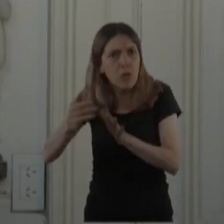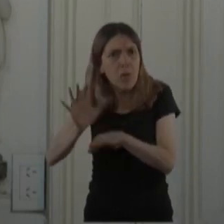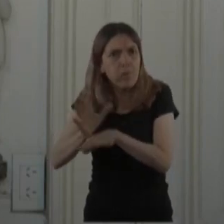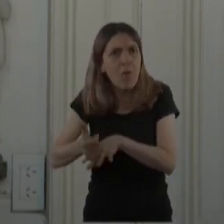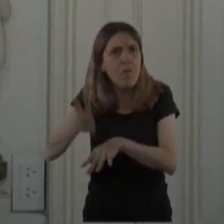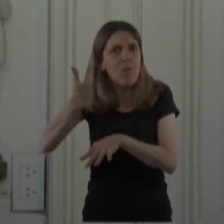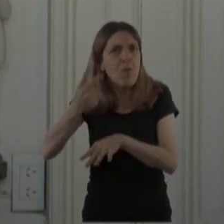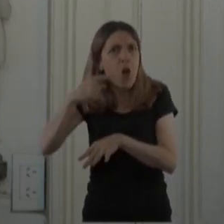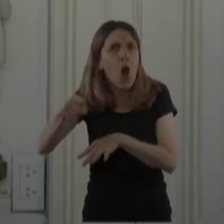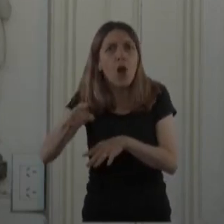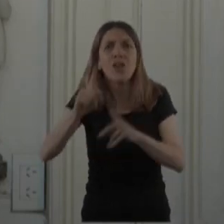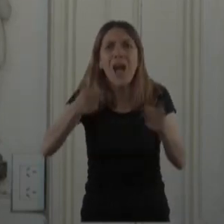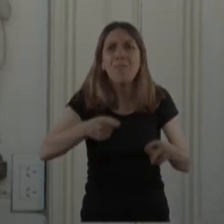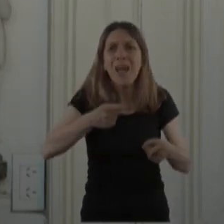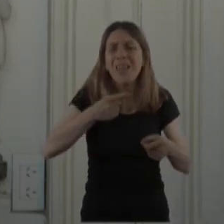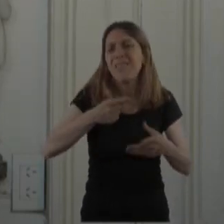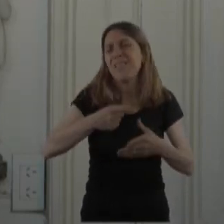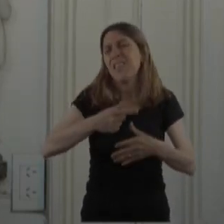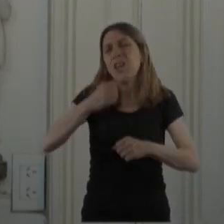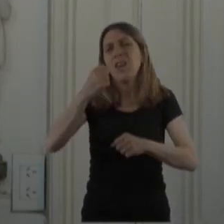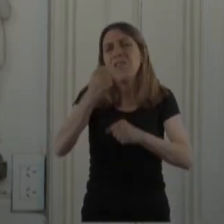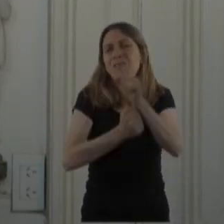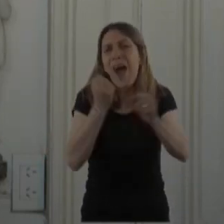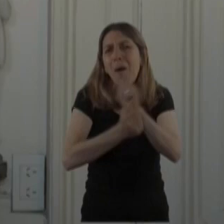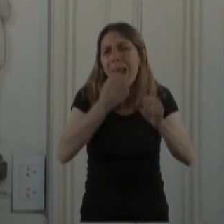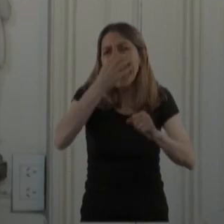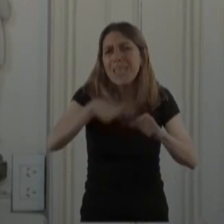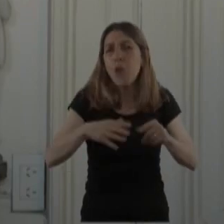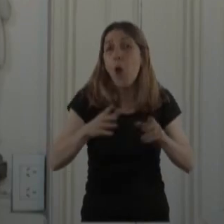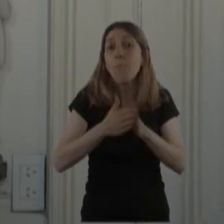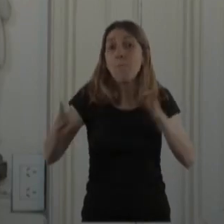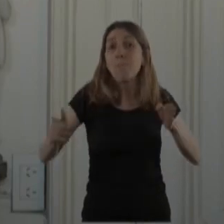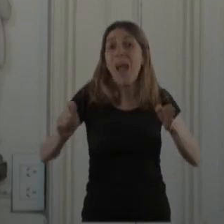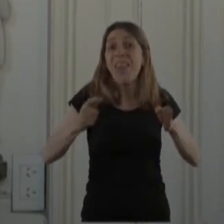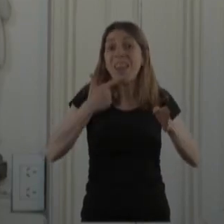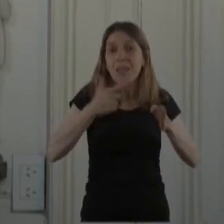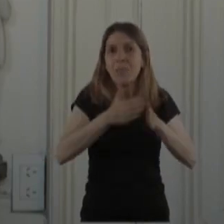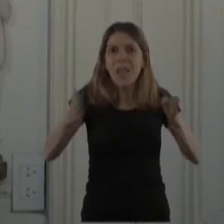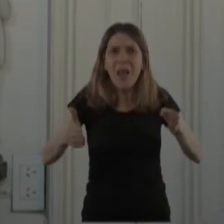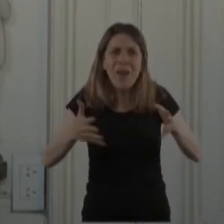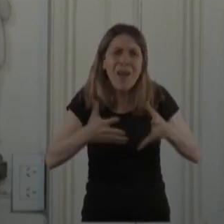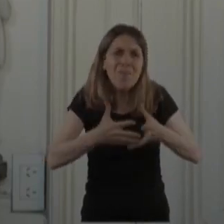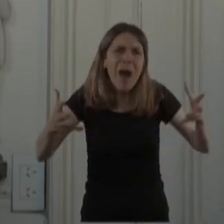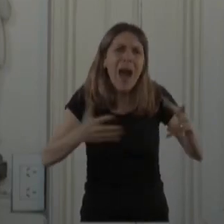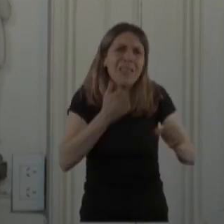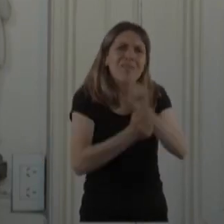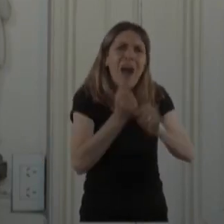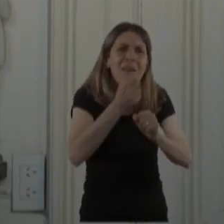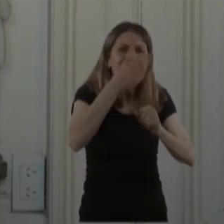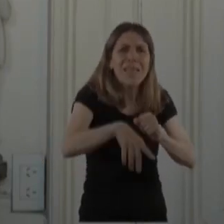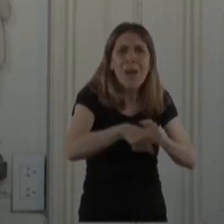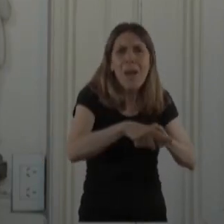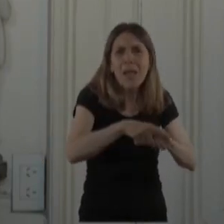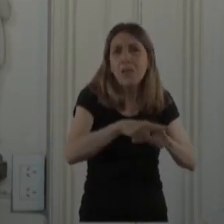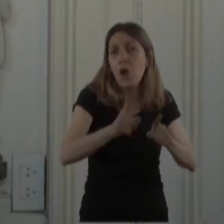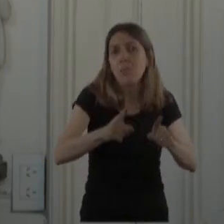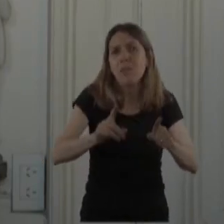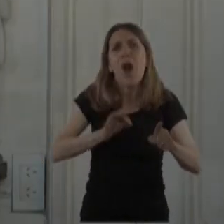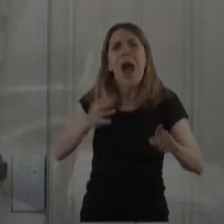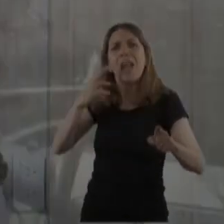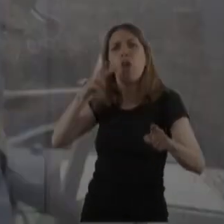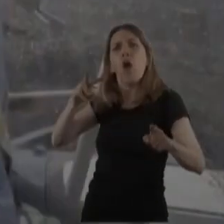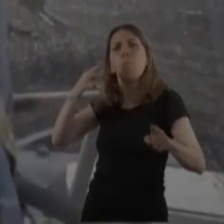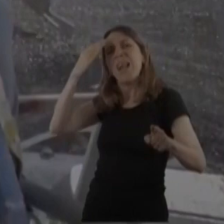Las toneladas de cemento que se han consumido en septiembre, que se acerca a los máximos históricos del año 2015 o del